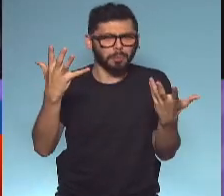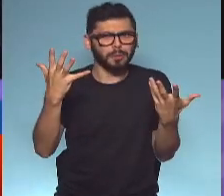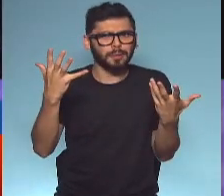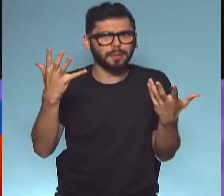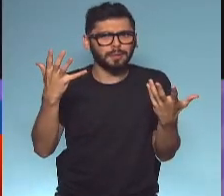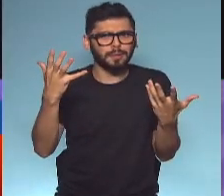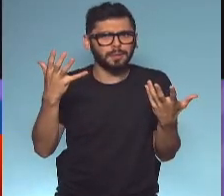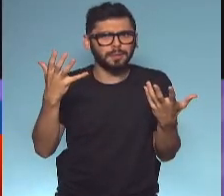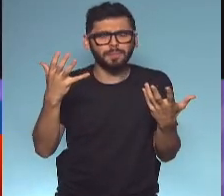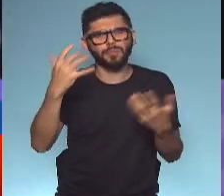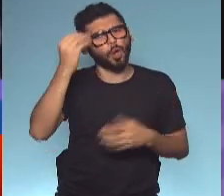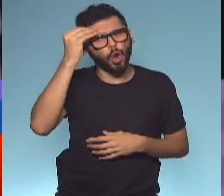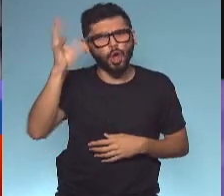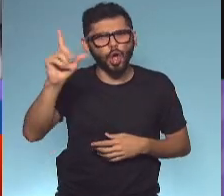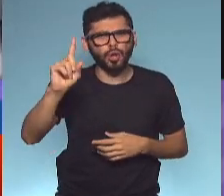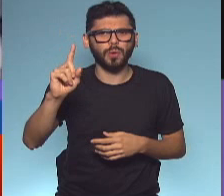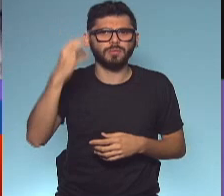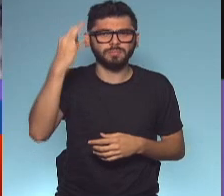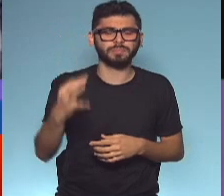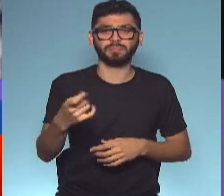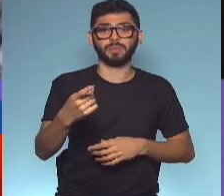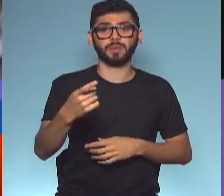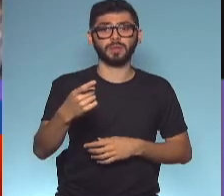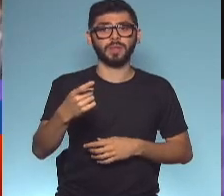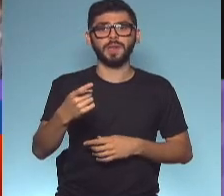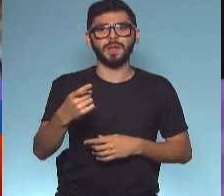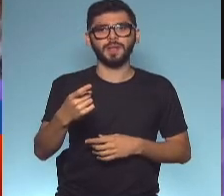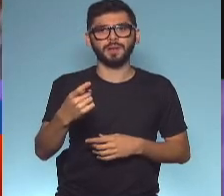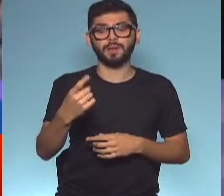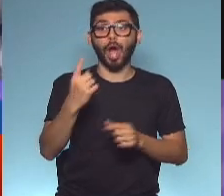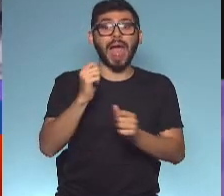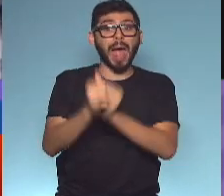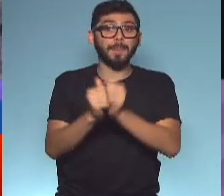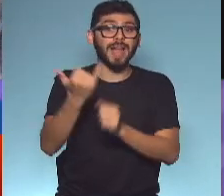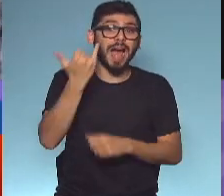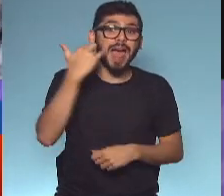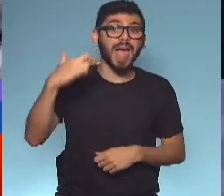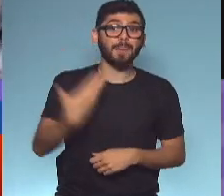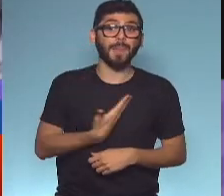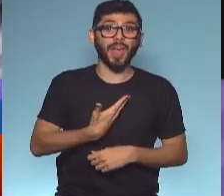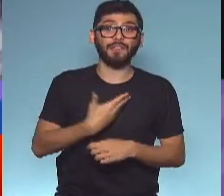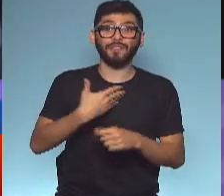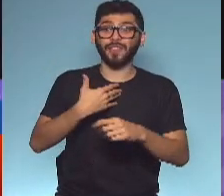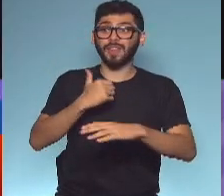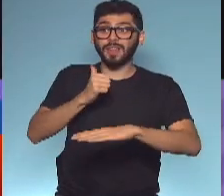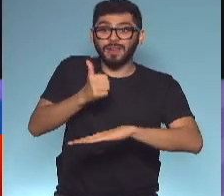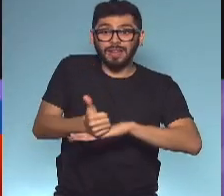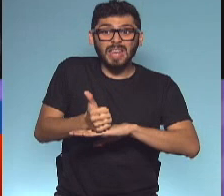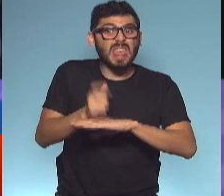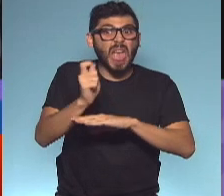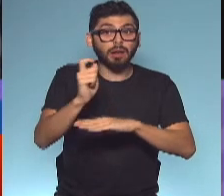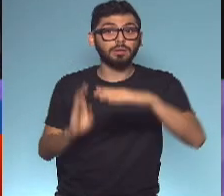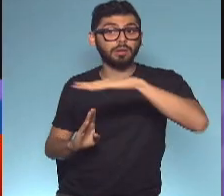que pusieron al frente de una empresa como YPF al CEO de la Shell, digamos. Hay infinidad